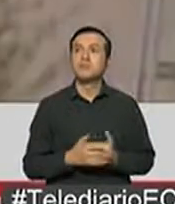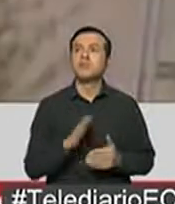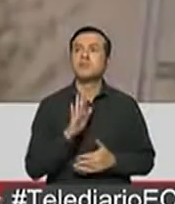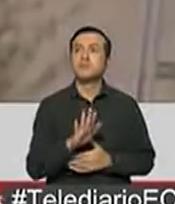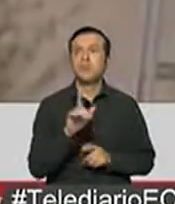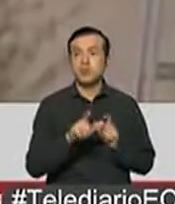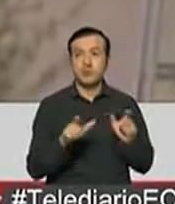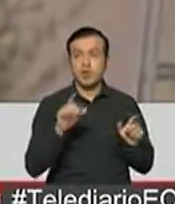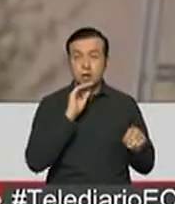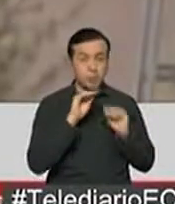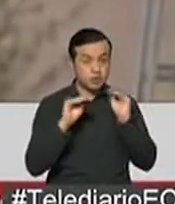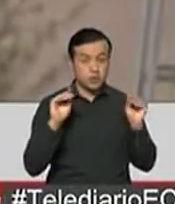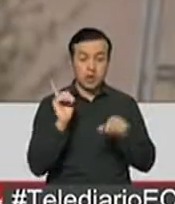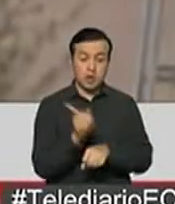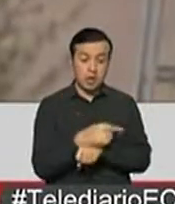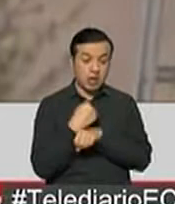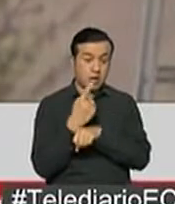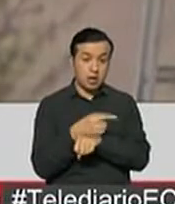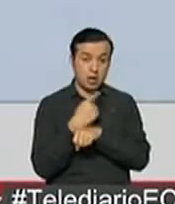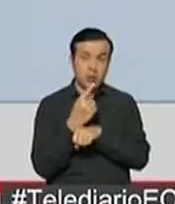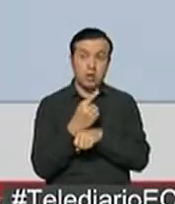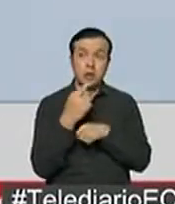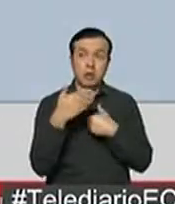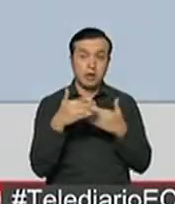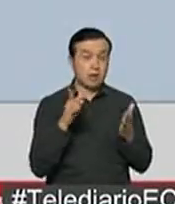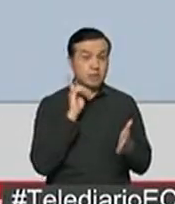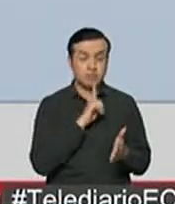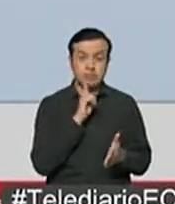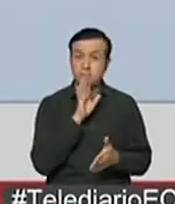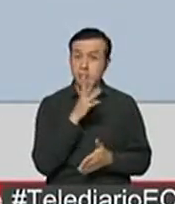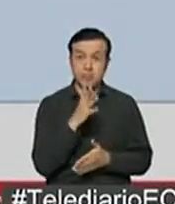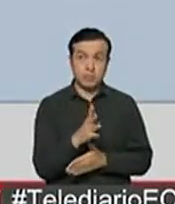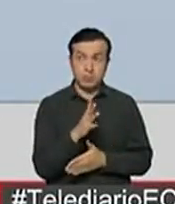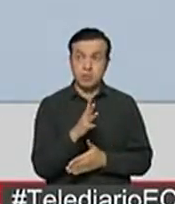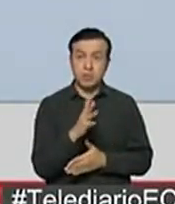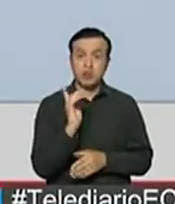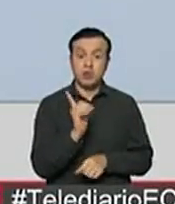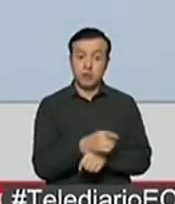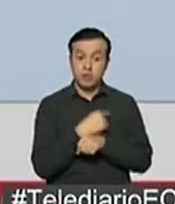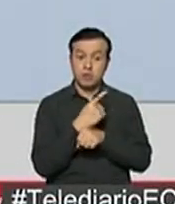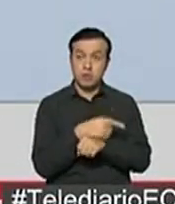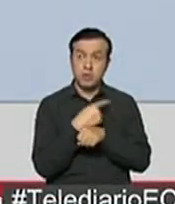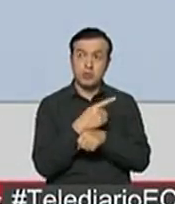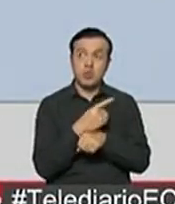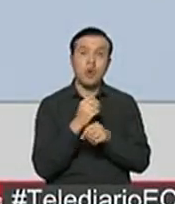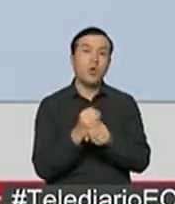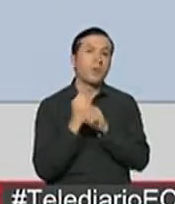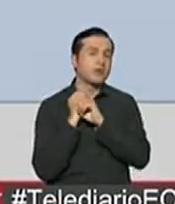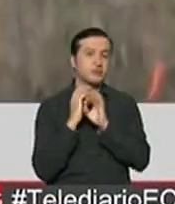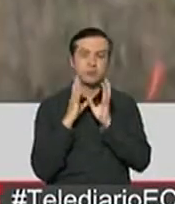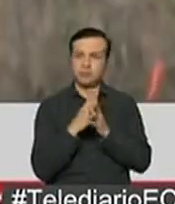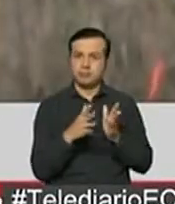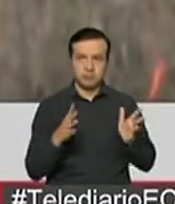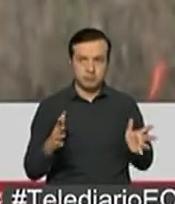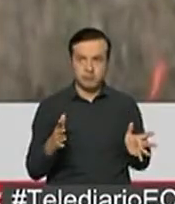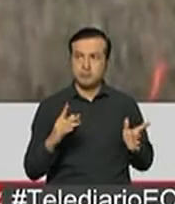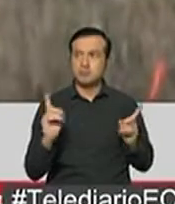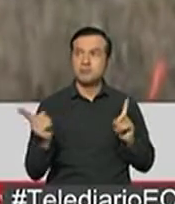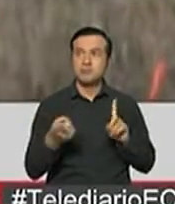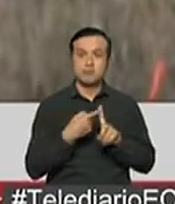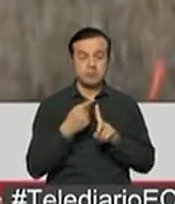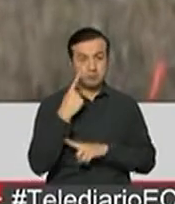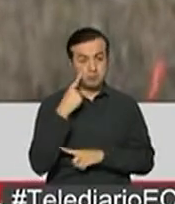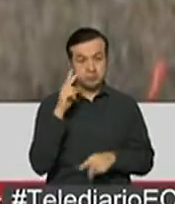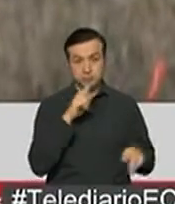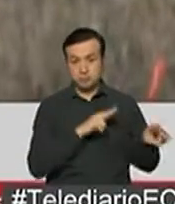su parte informaron que el helicóptero no llevaba caja negra y añadieron que para este tipo de aeronaves no es un requisito la primera hipótesis